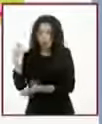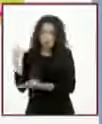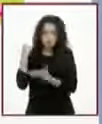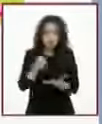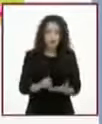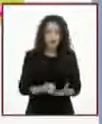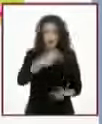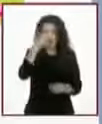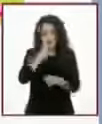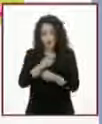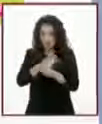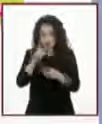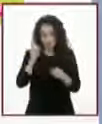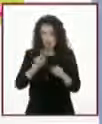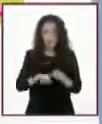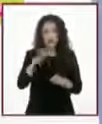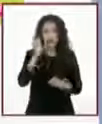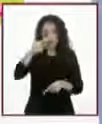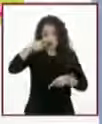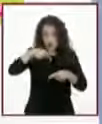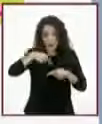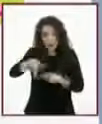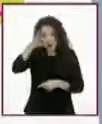ciclo escolar ya inició.